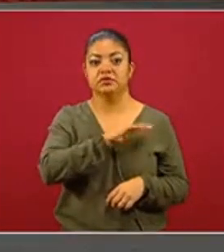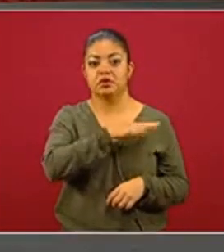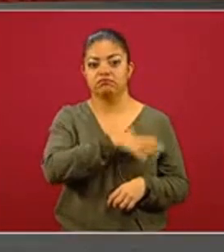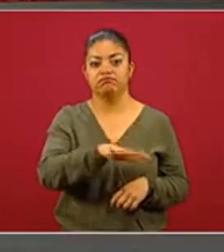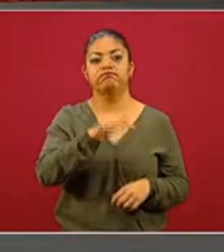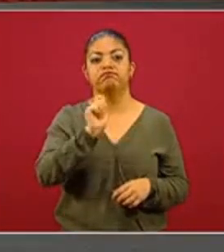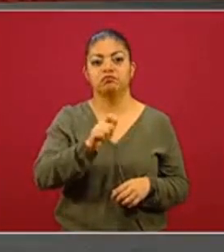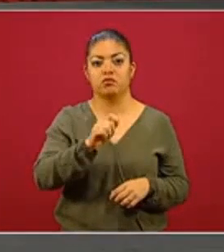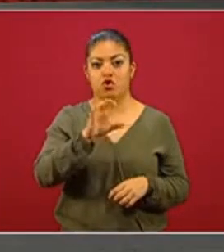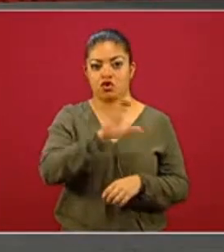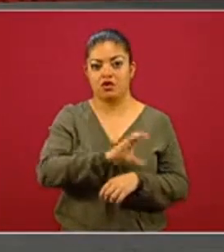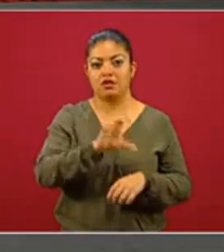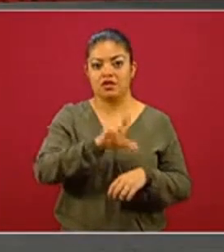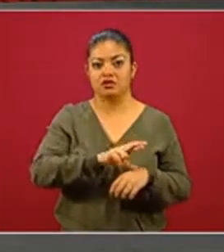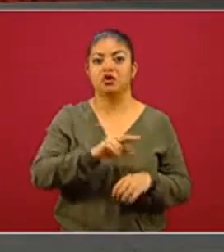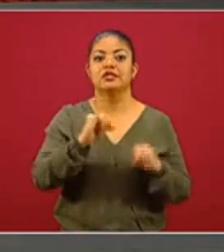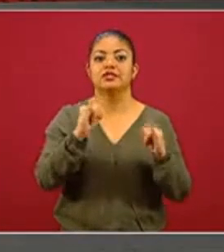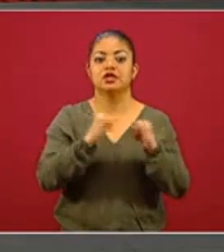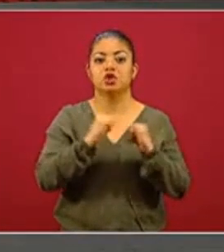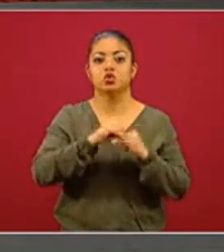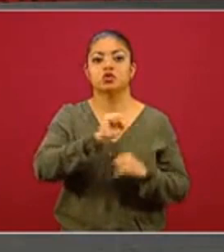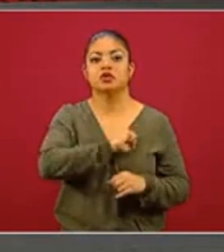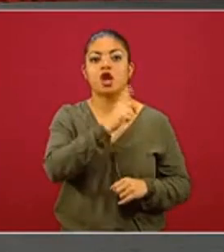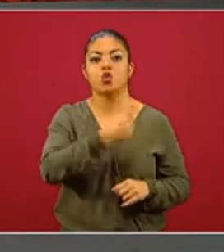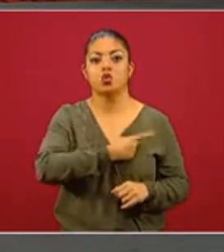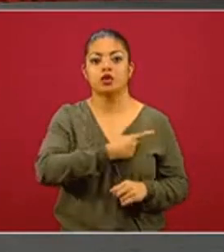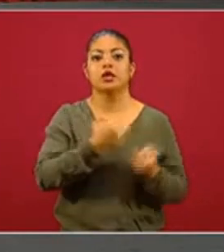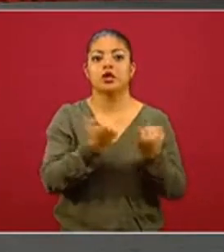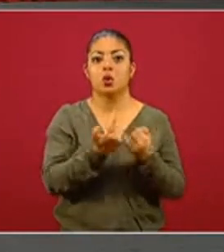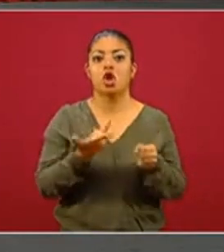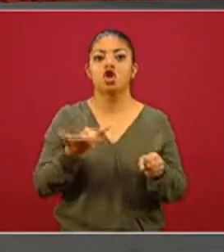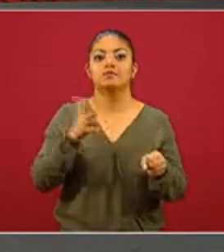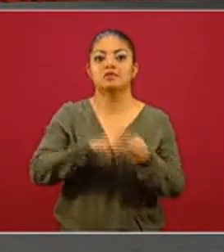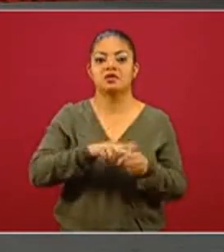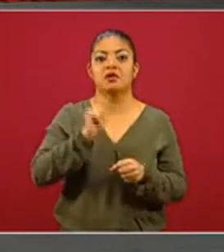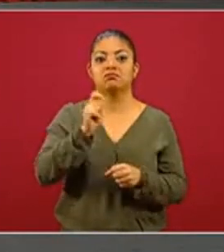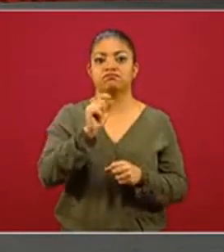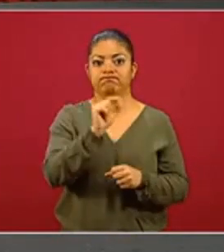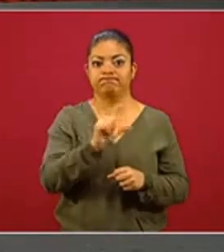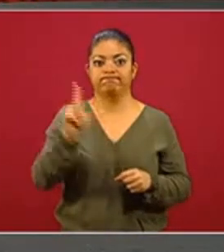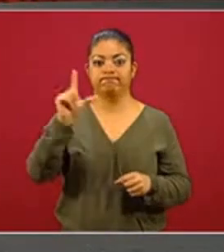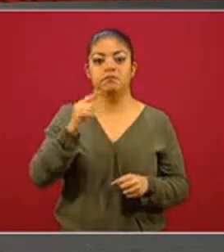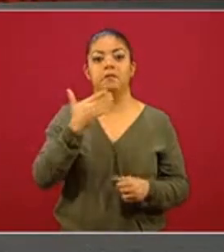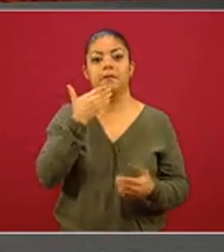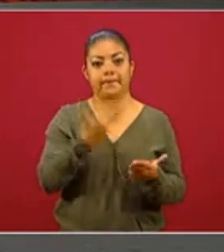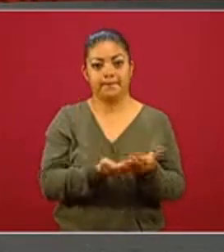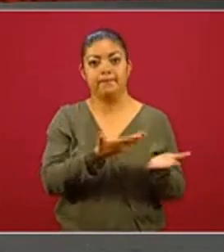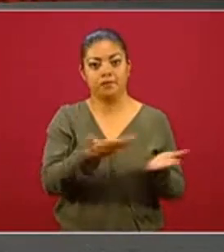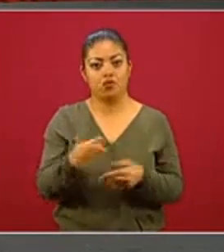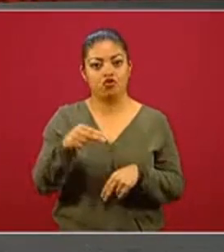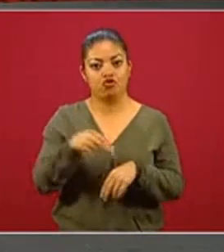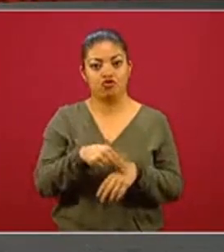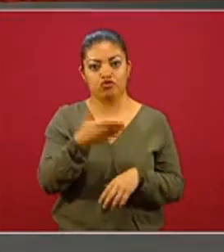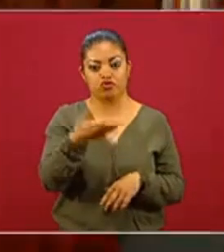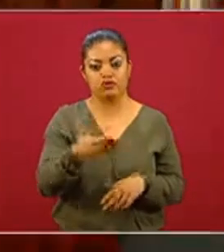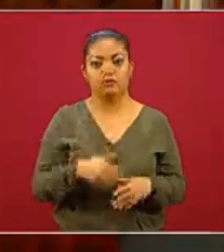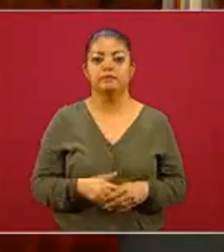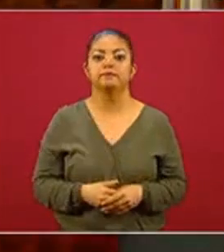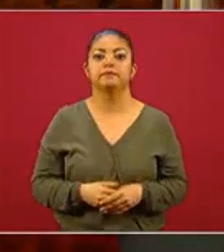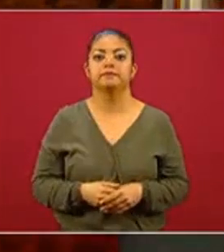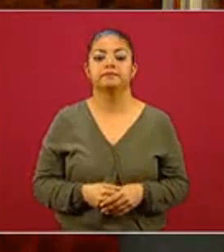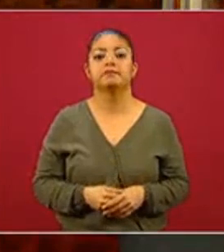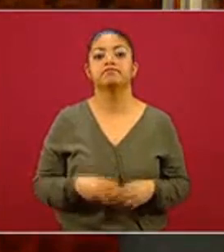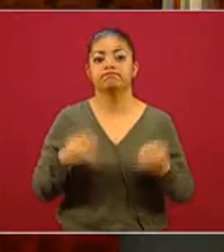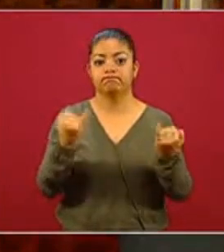los Institutos Nacionales de Salud y Hospitales de Alta Especialidad. Bienvenido, doctor Galán.